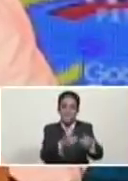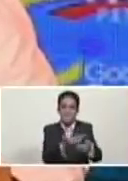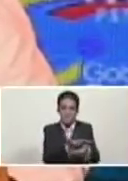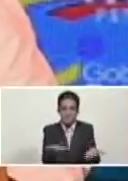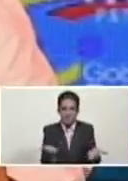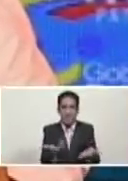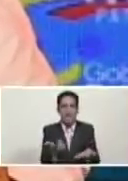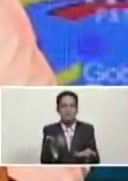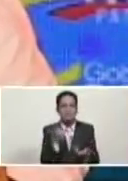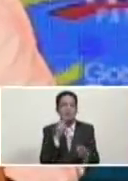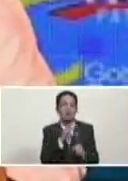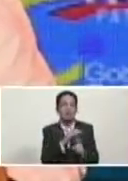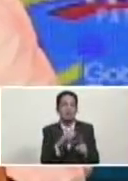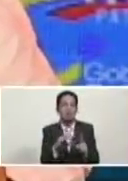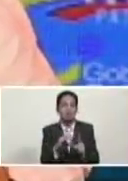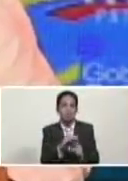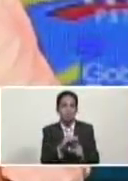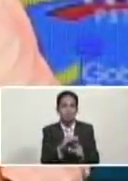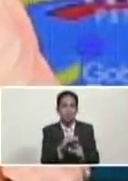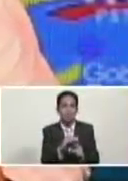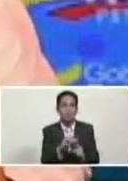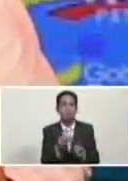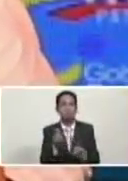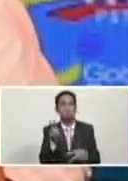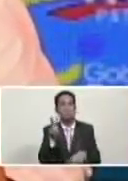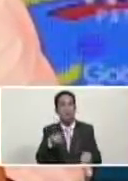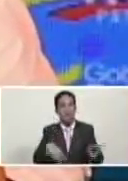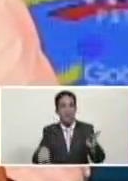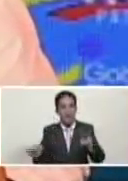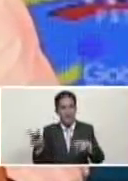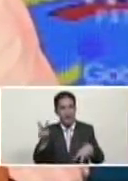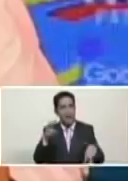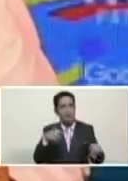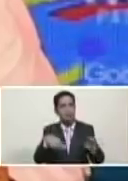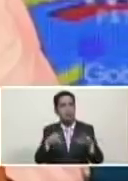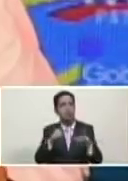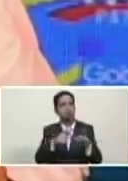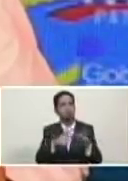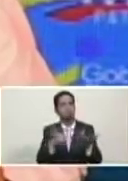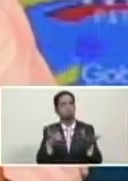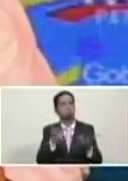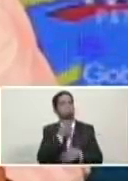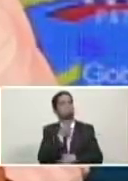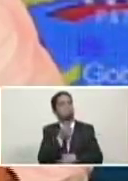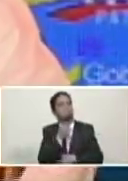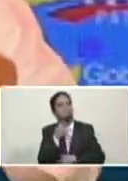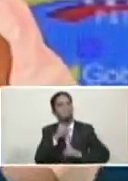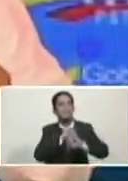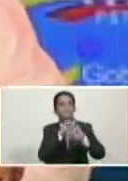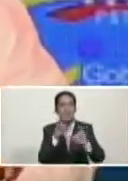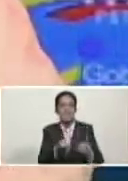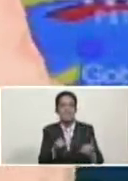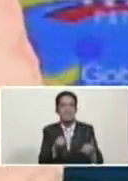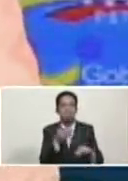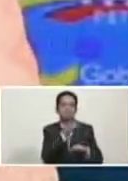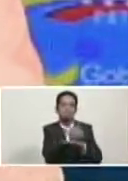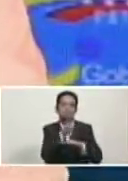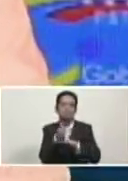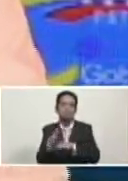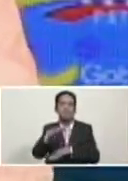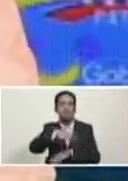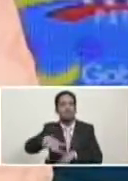que la cultura, la recreación, la diversión, la felicidad llegue a todas las